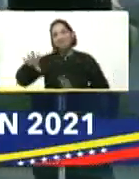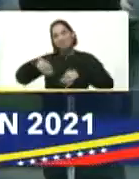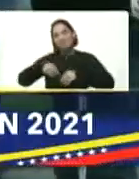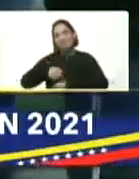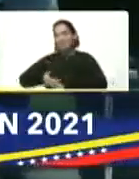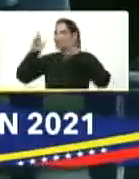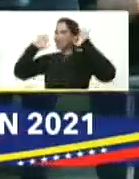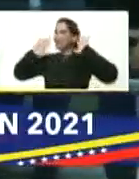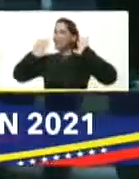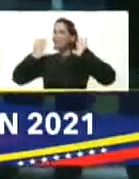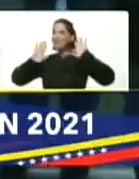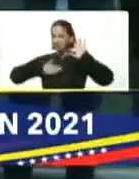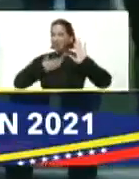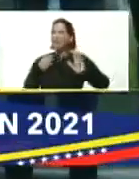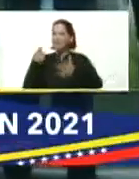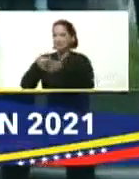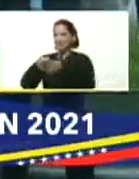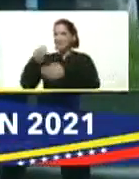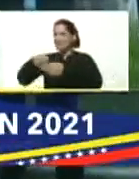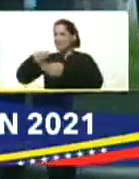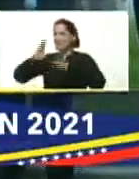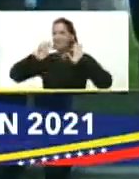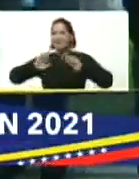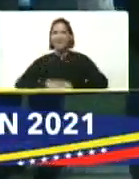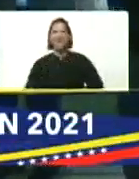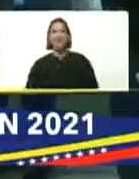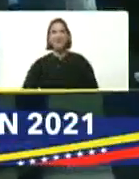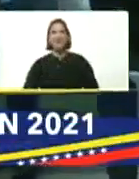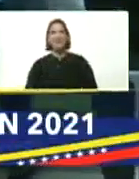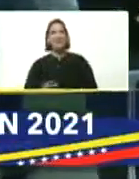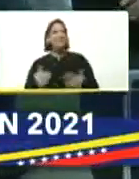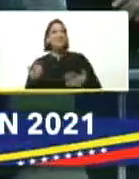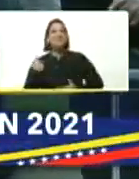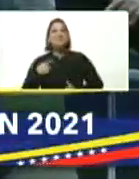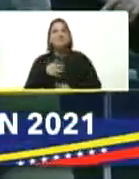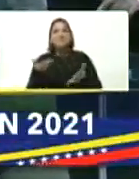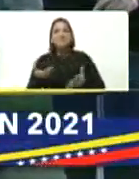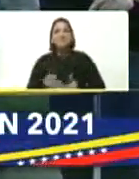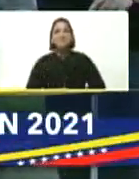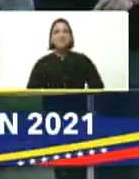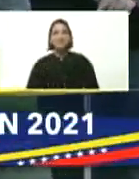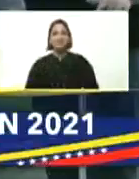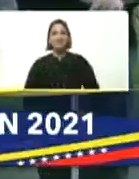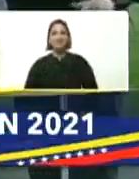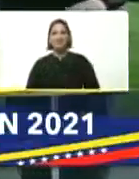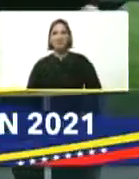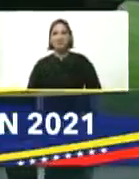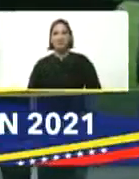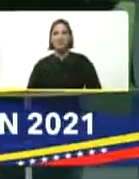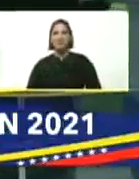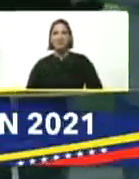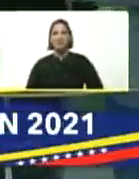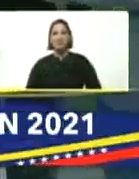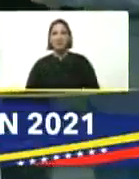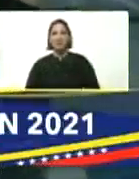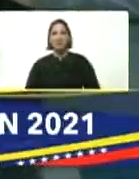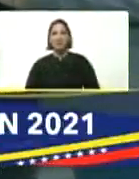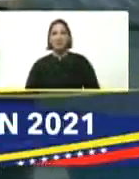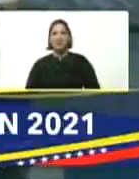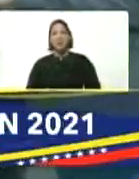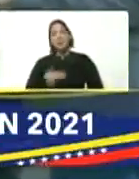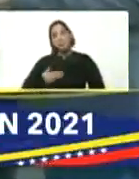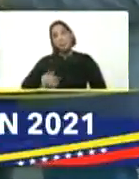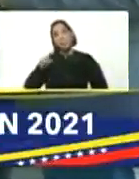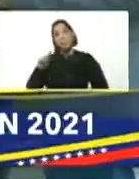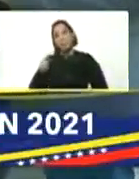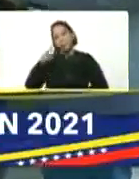en Petro, pagaré mi deuda. Sí, ¿Qué tienes ahí, Carlitos Alvarado? Bueno, presidente, Permíteme, Carlos Daniel. Presidente,